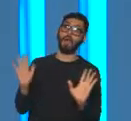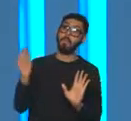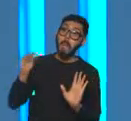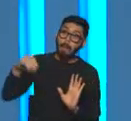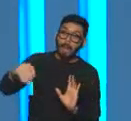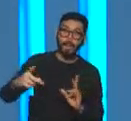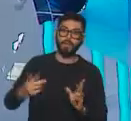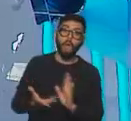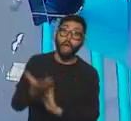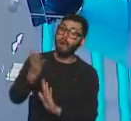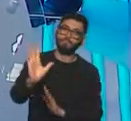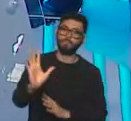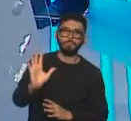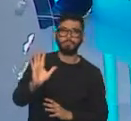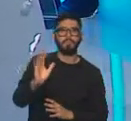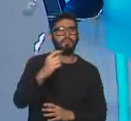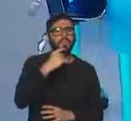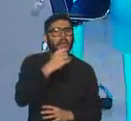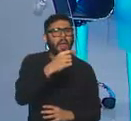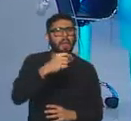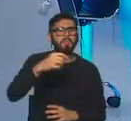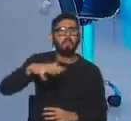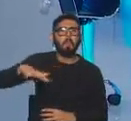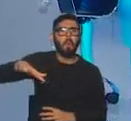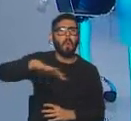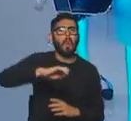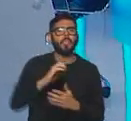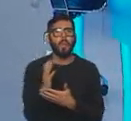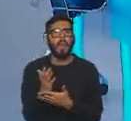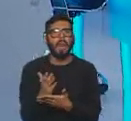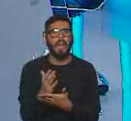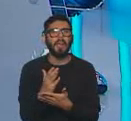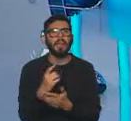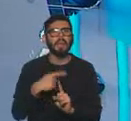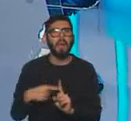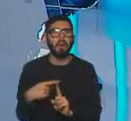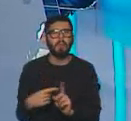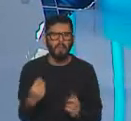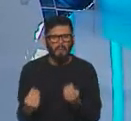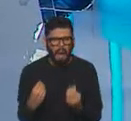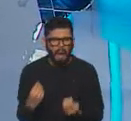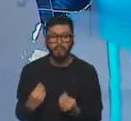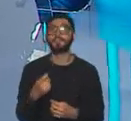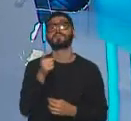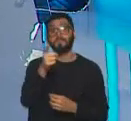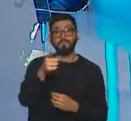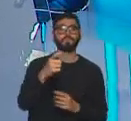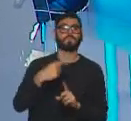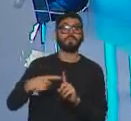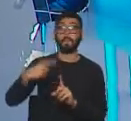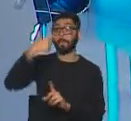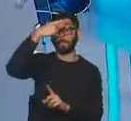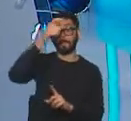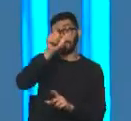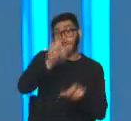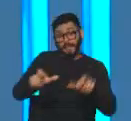ajustes en las tarifas de los servicios públicos. ¿Qué población intermedia? Me vuelve loco. ¿Qué es la población? Bueno, la población intermedia está entre los que no reciben